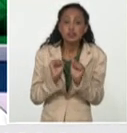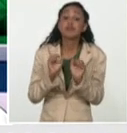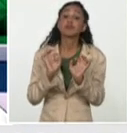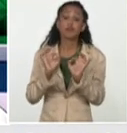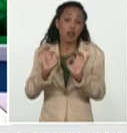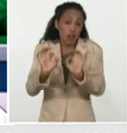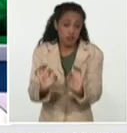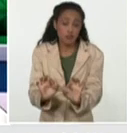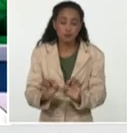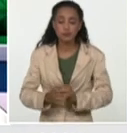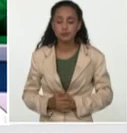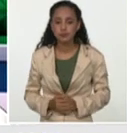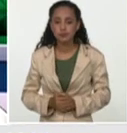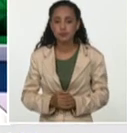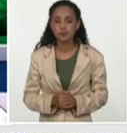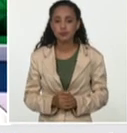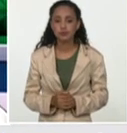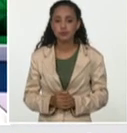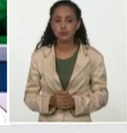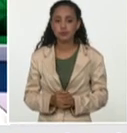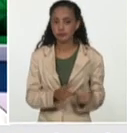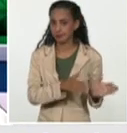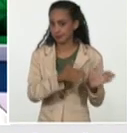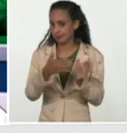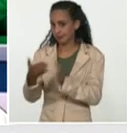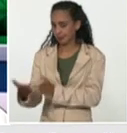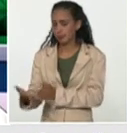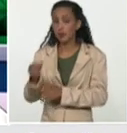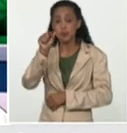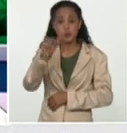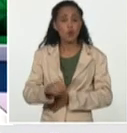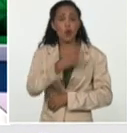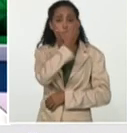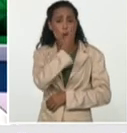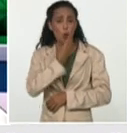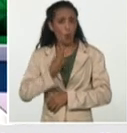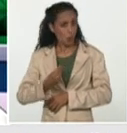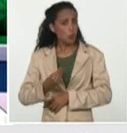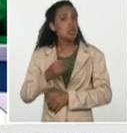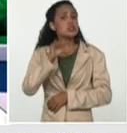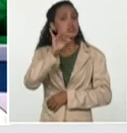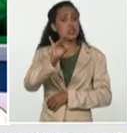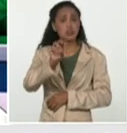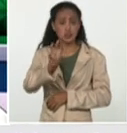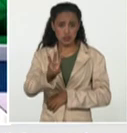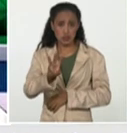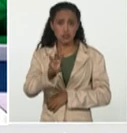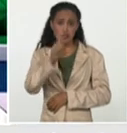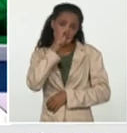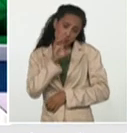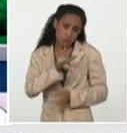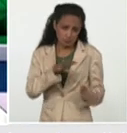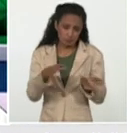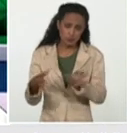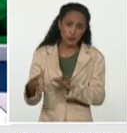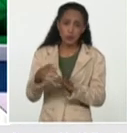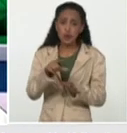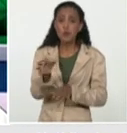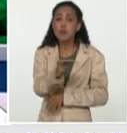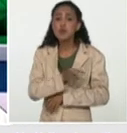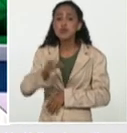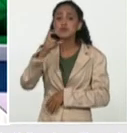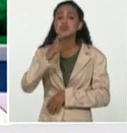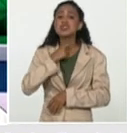Un paciente relativamente joven, 63 años de edad, del municipio Cerro, con antecedentes